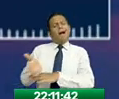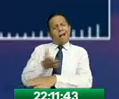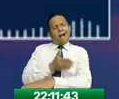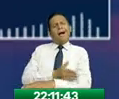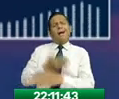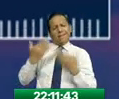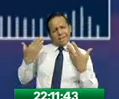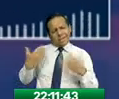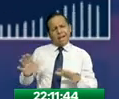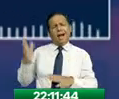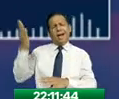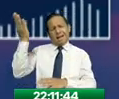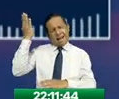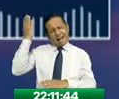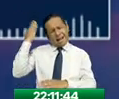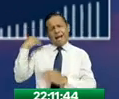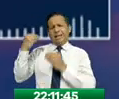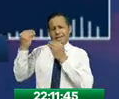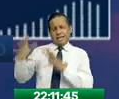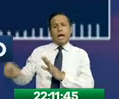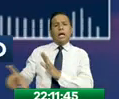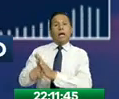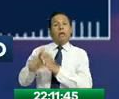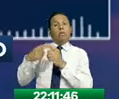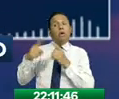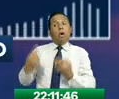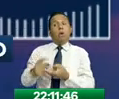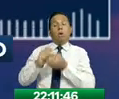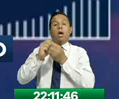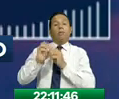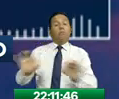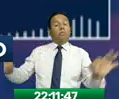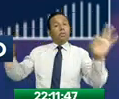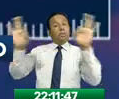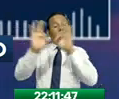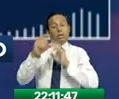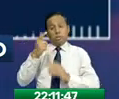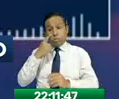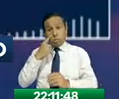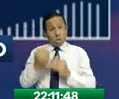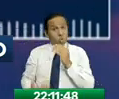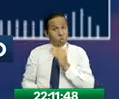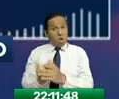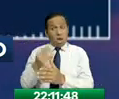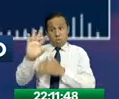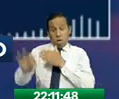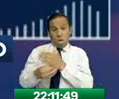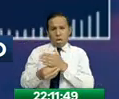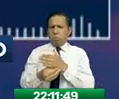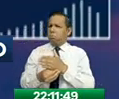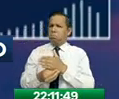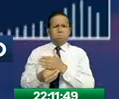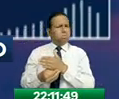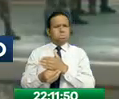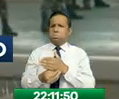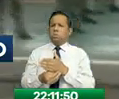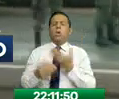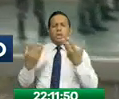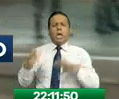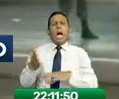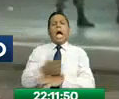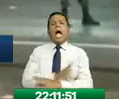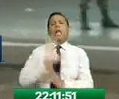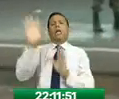estuvo establecido en Fuerzas Armadas. No es nuevo, no es creación, no es a partir de octubre que hemos hecho.